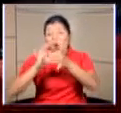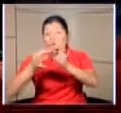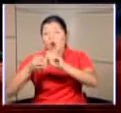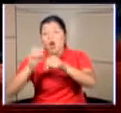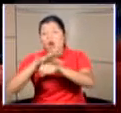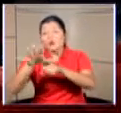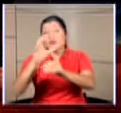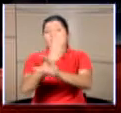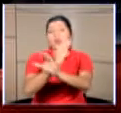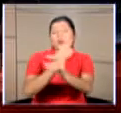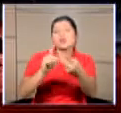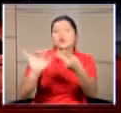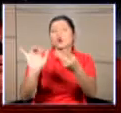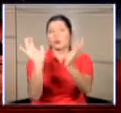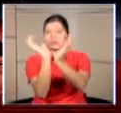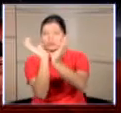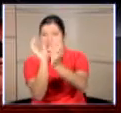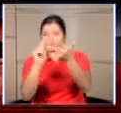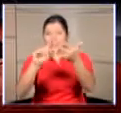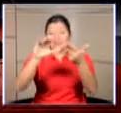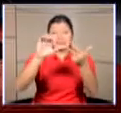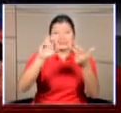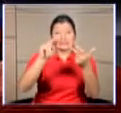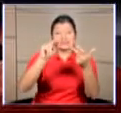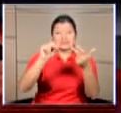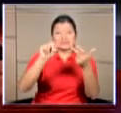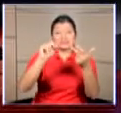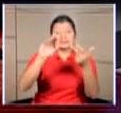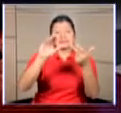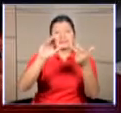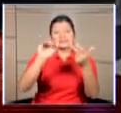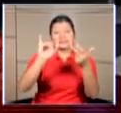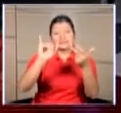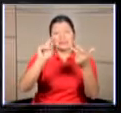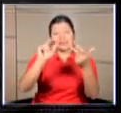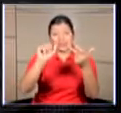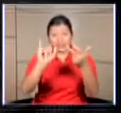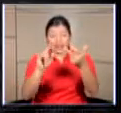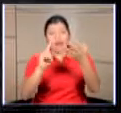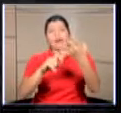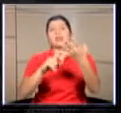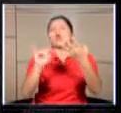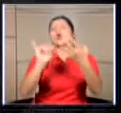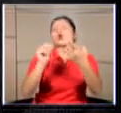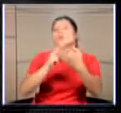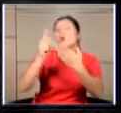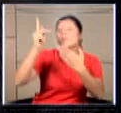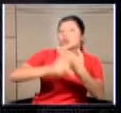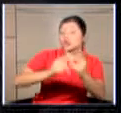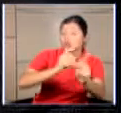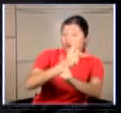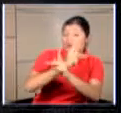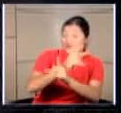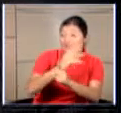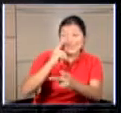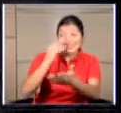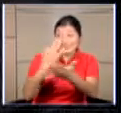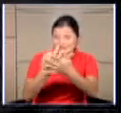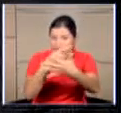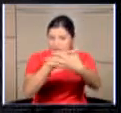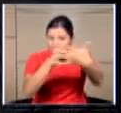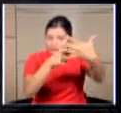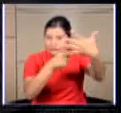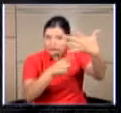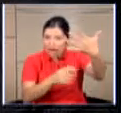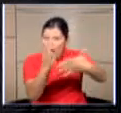Caja Costarricense de Seguro Social, como algunos programas del Poder Judicial, por ejemplo, lo de la protección de víctimas y testigos. ¿Realmente